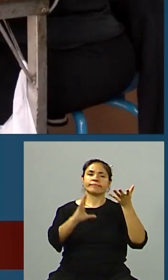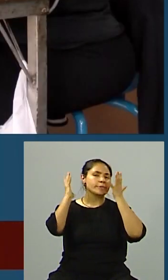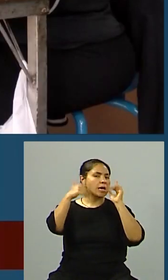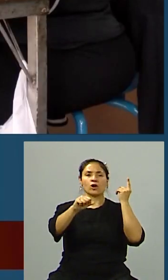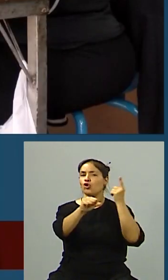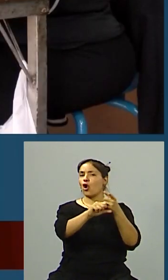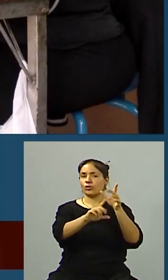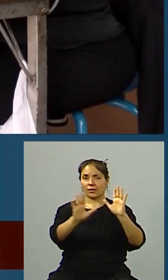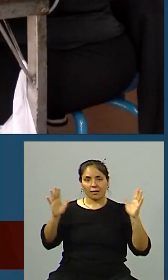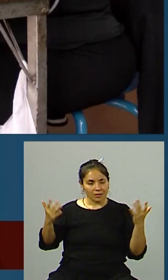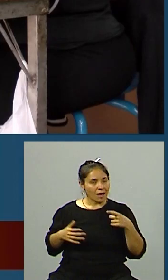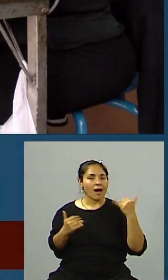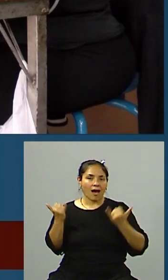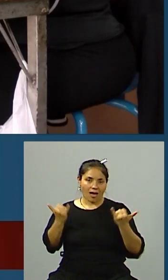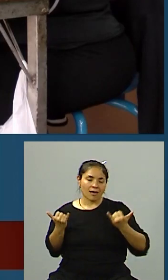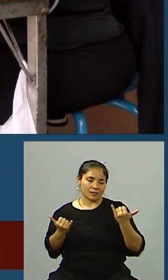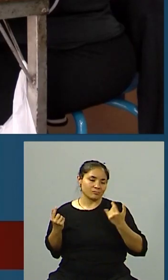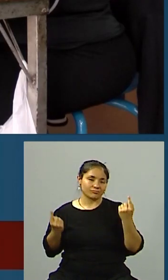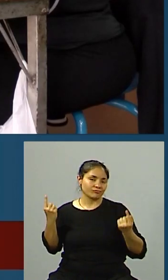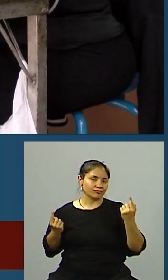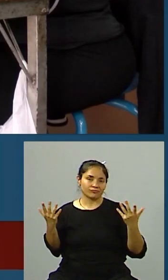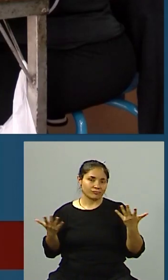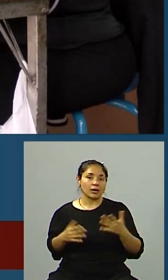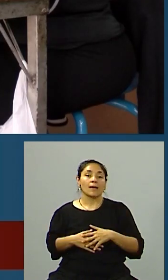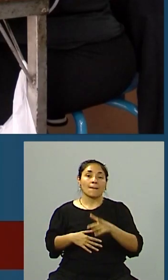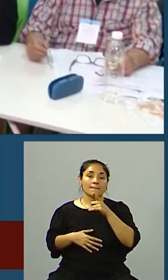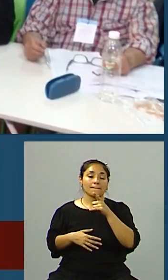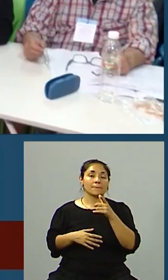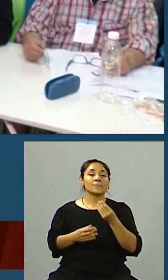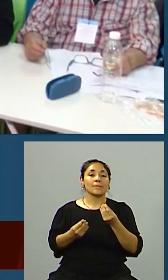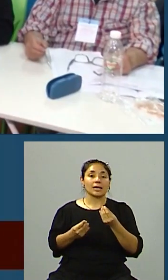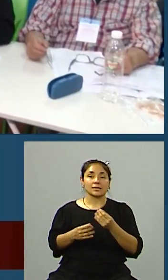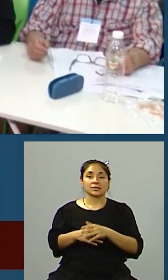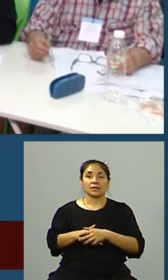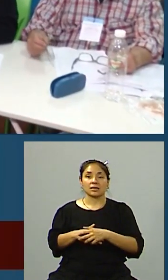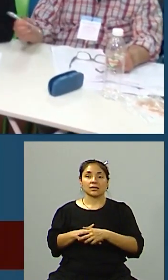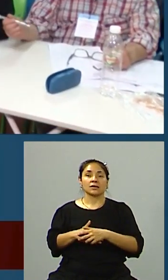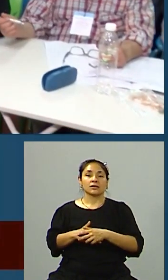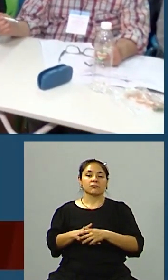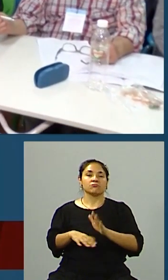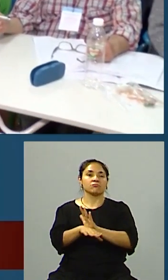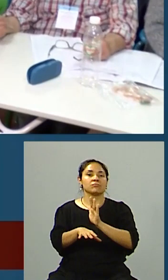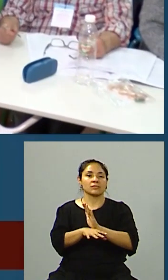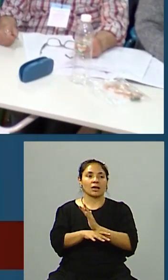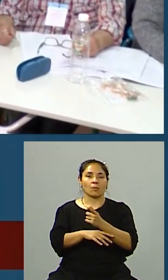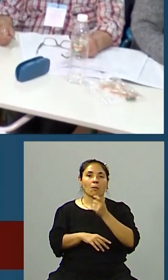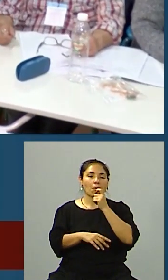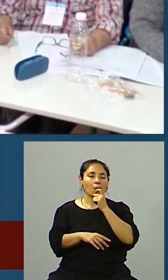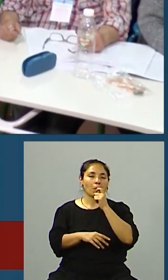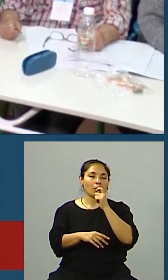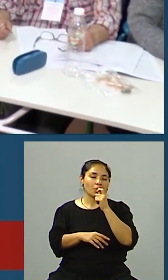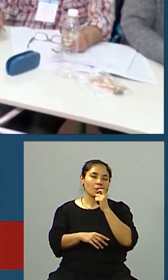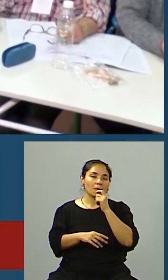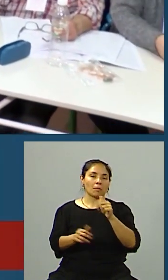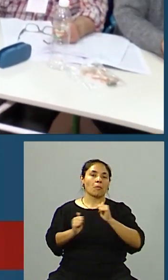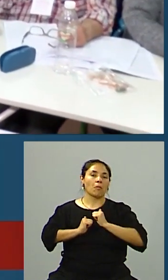que obedece y responde a esta necesidad de mantener cierto margen de acción, de no encolumnarse